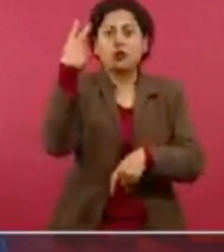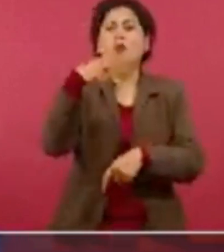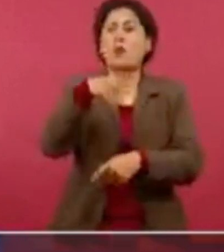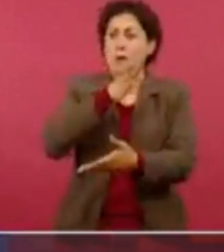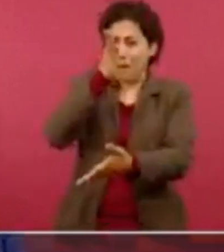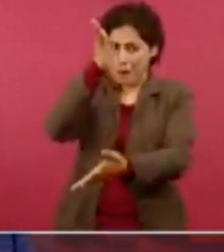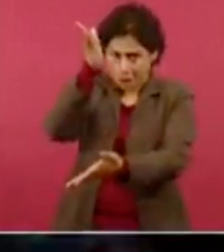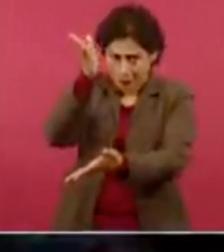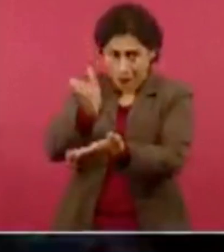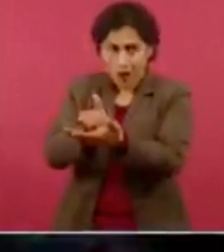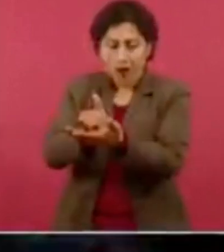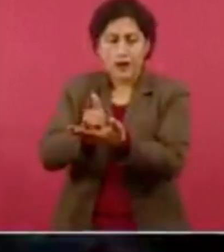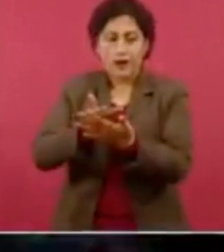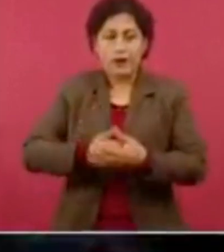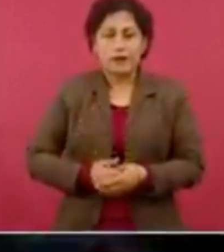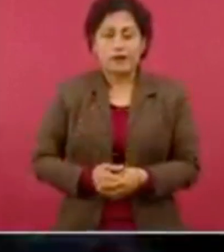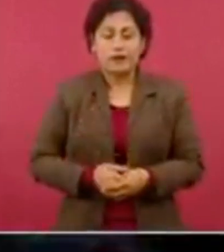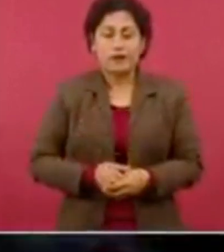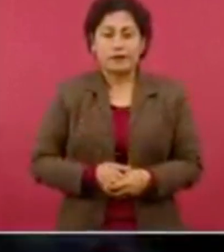La